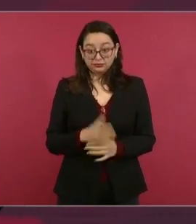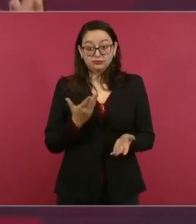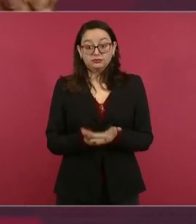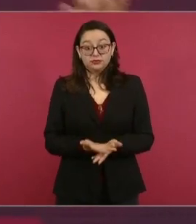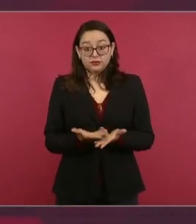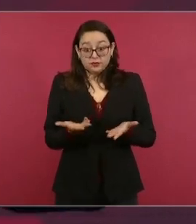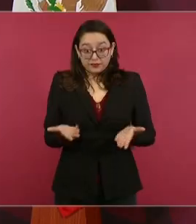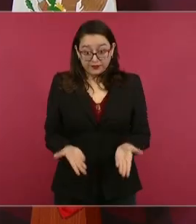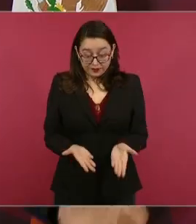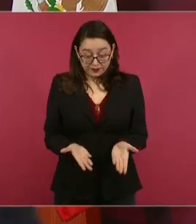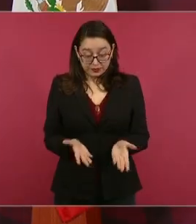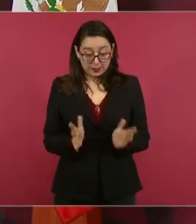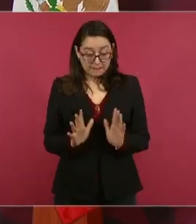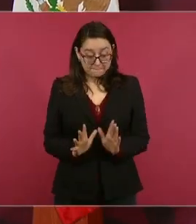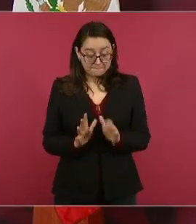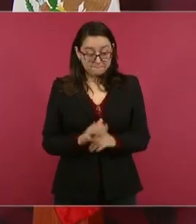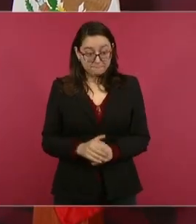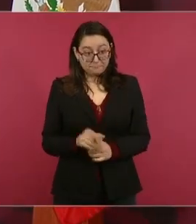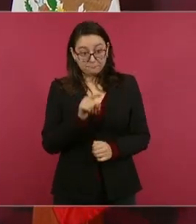de que